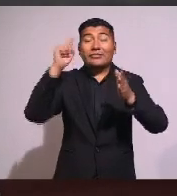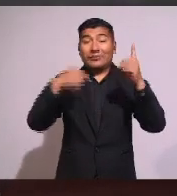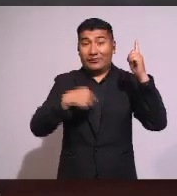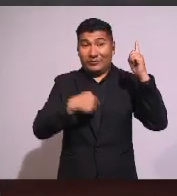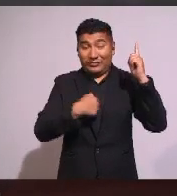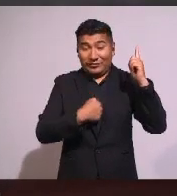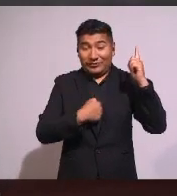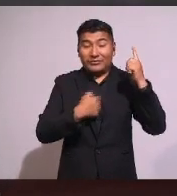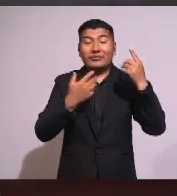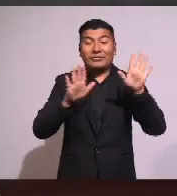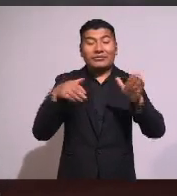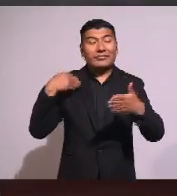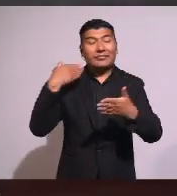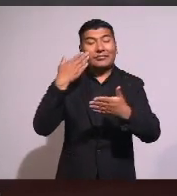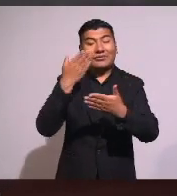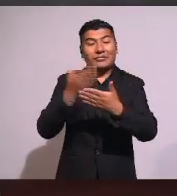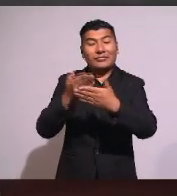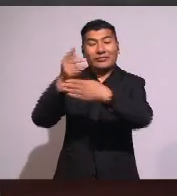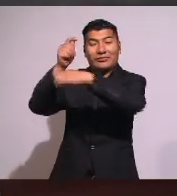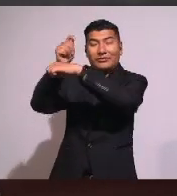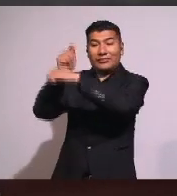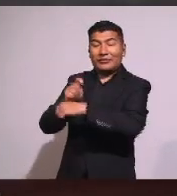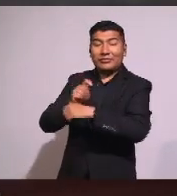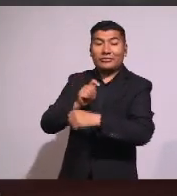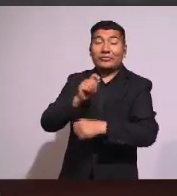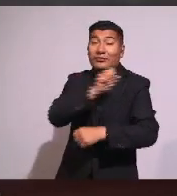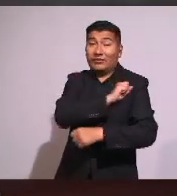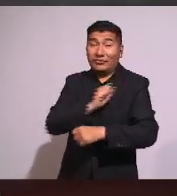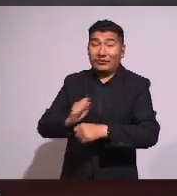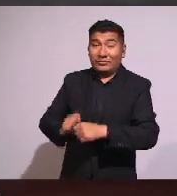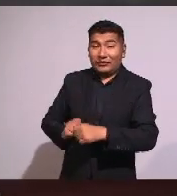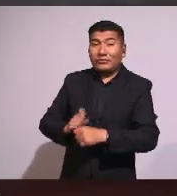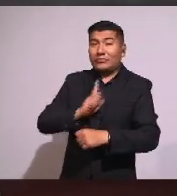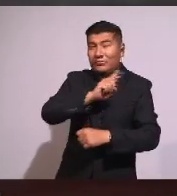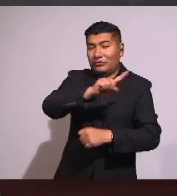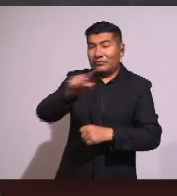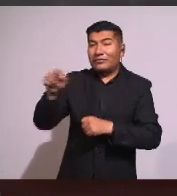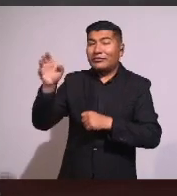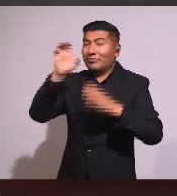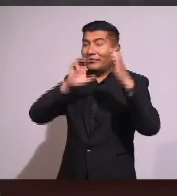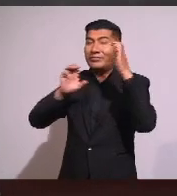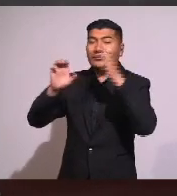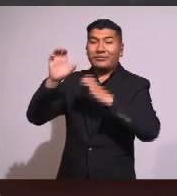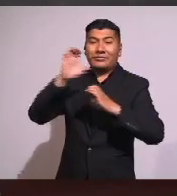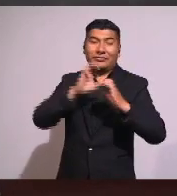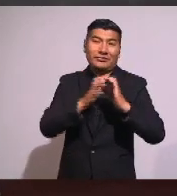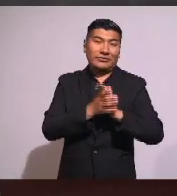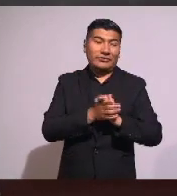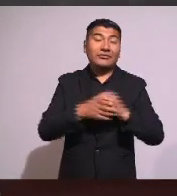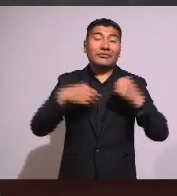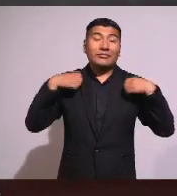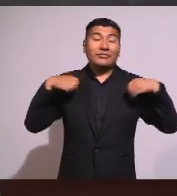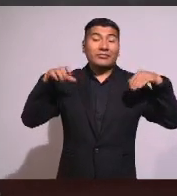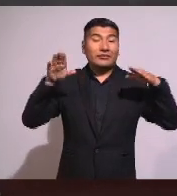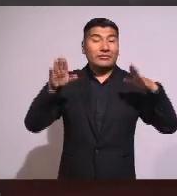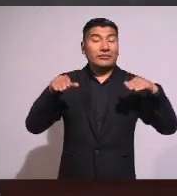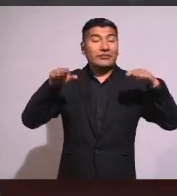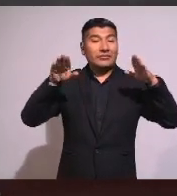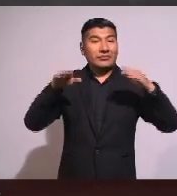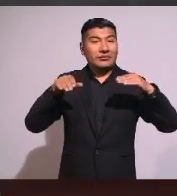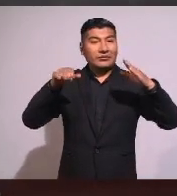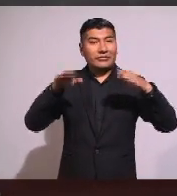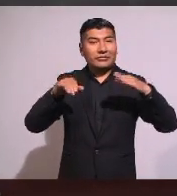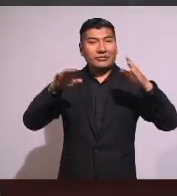enseguida vendrá a su templo el Señor, a quienes ustedes buscan. El ángel de la alianza